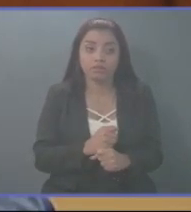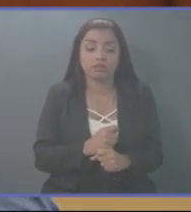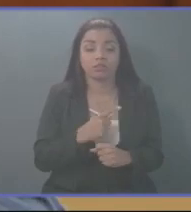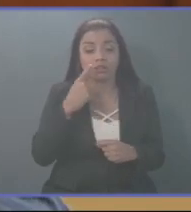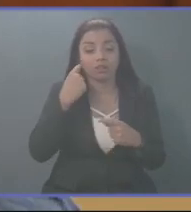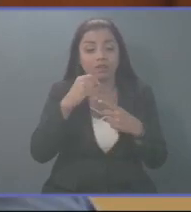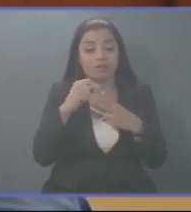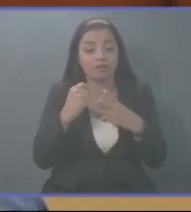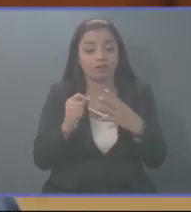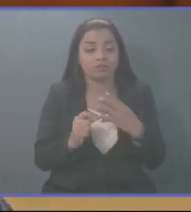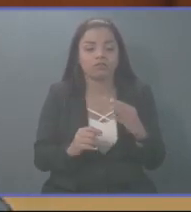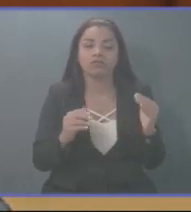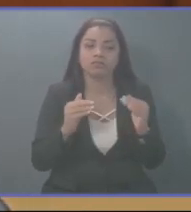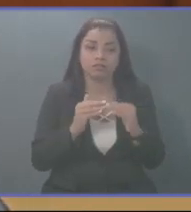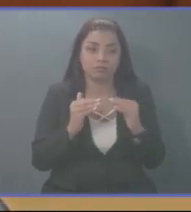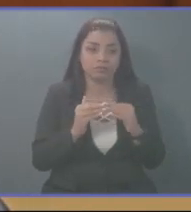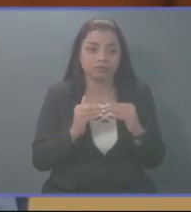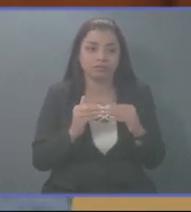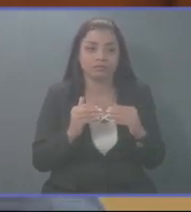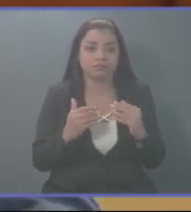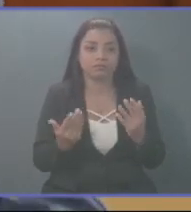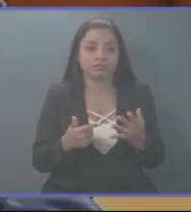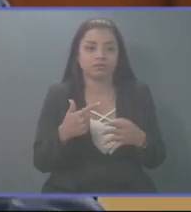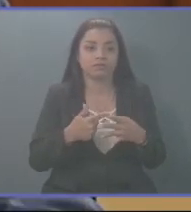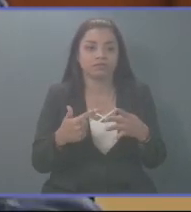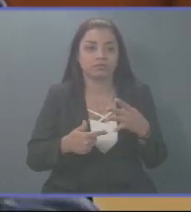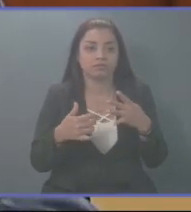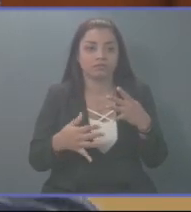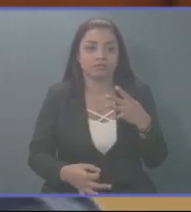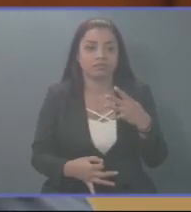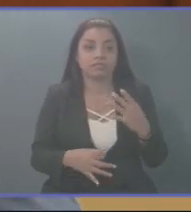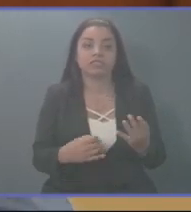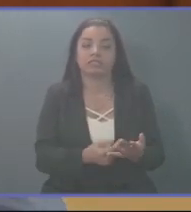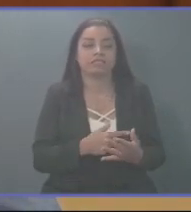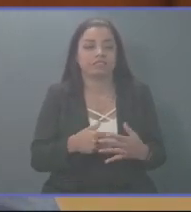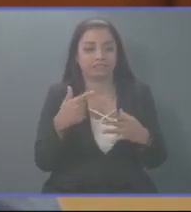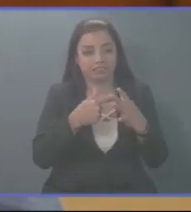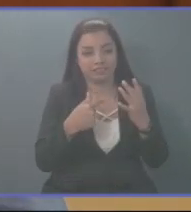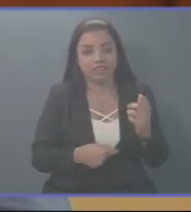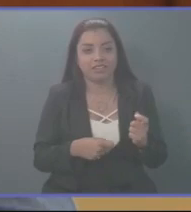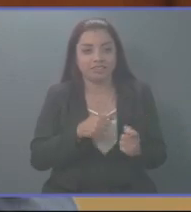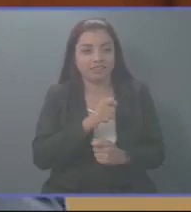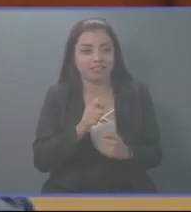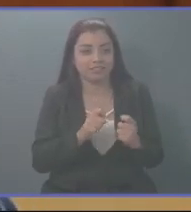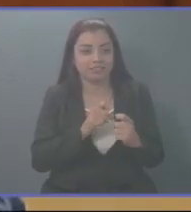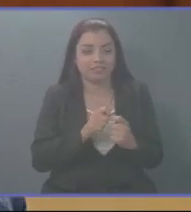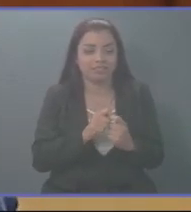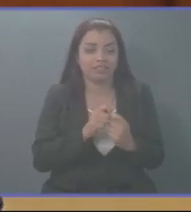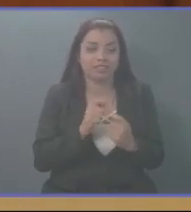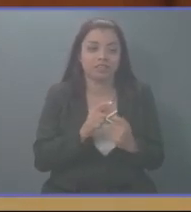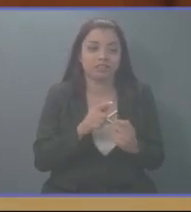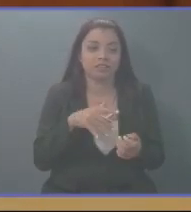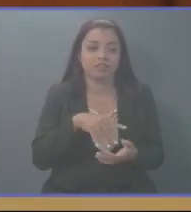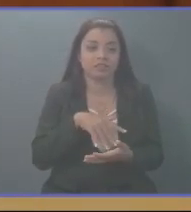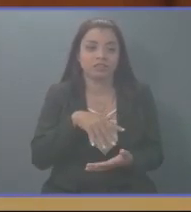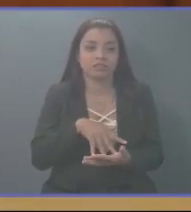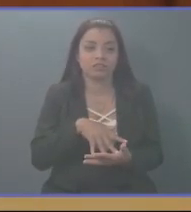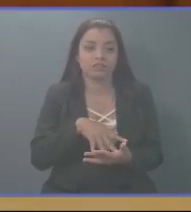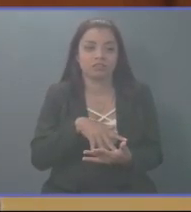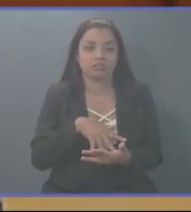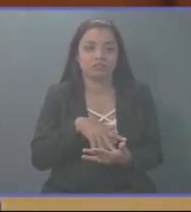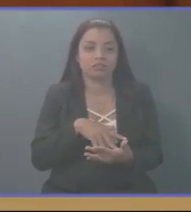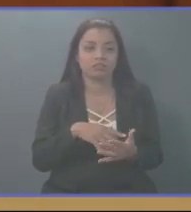evaluación. Además y principalmente una ley especial en esta materia otorga a la población